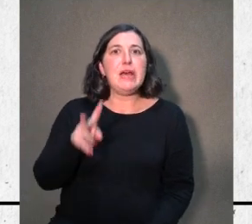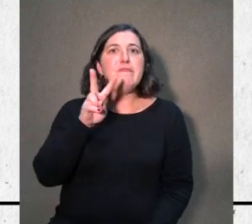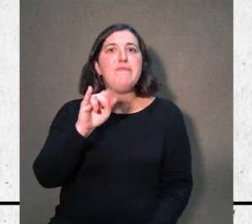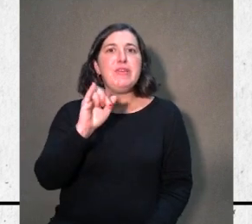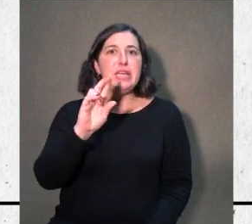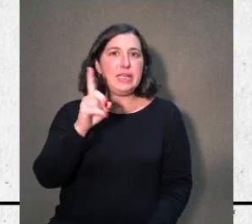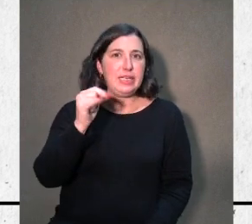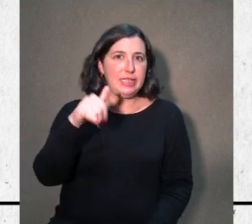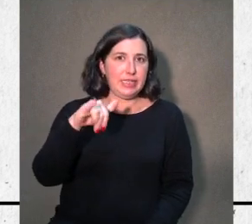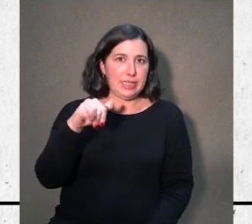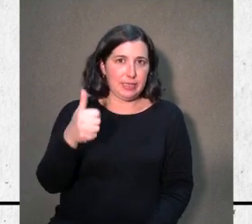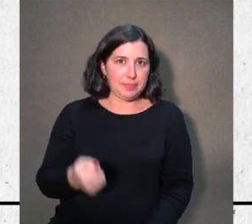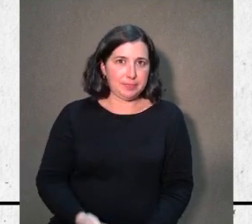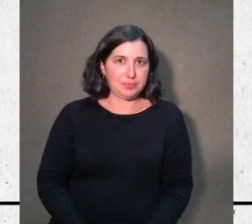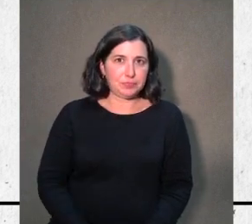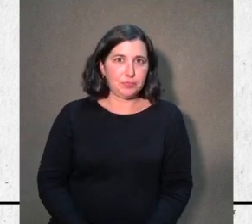Virginia.